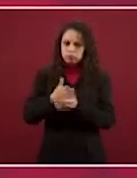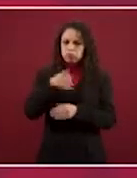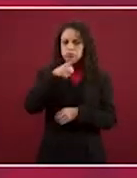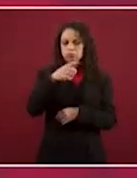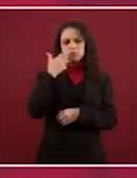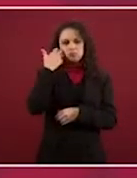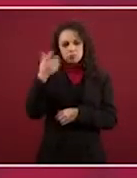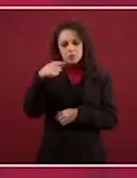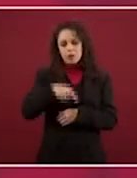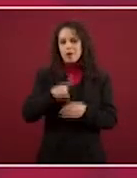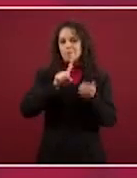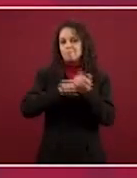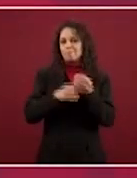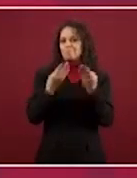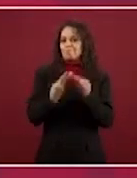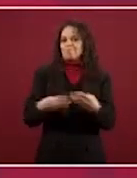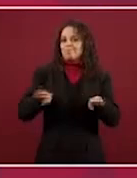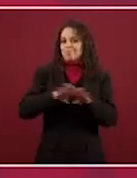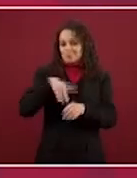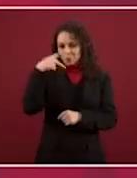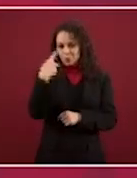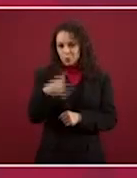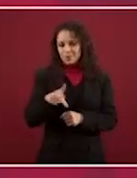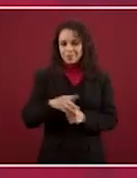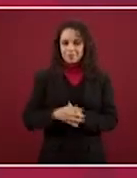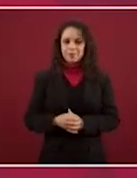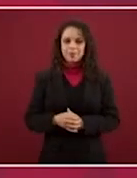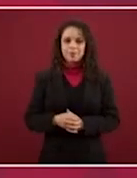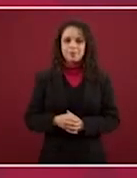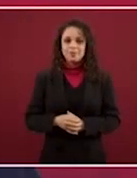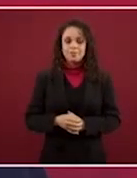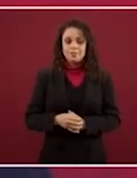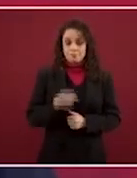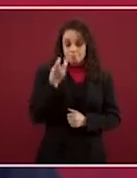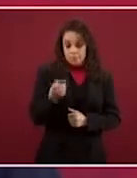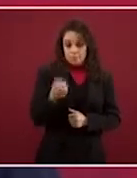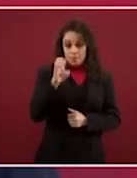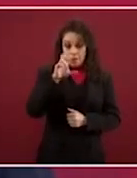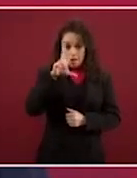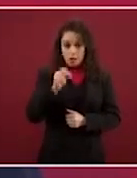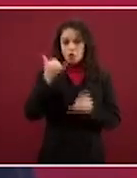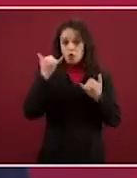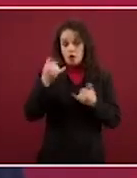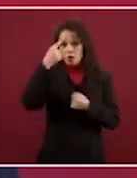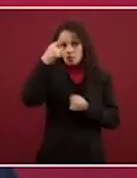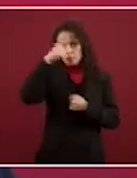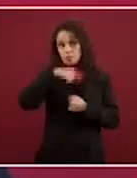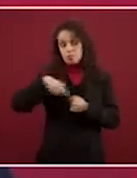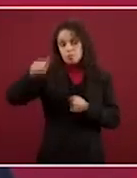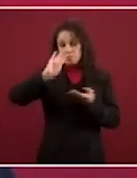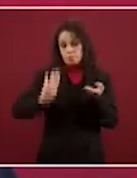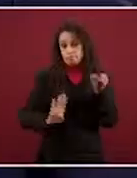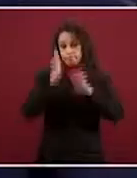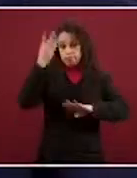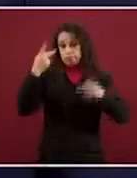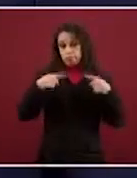Evo y para todos los luchadores sociales del mundo,